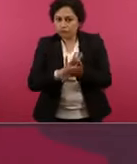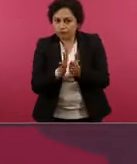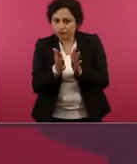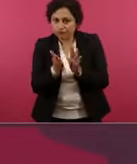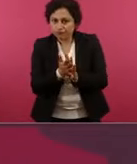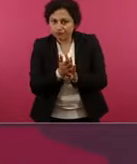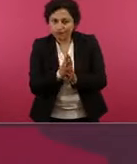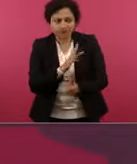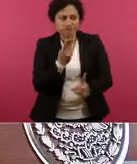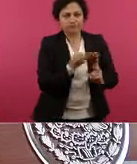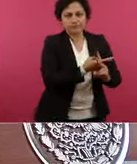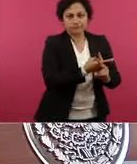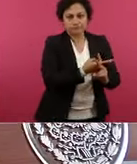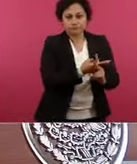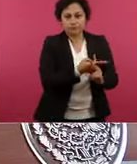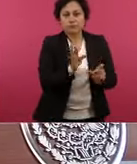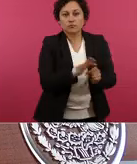por el dinero,